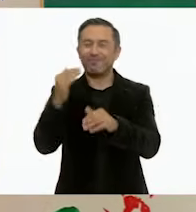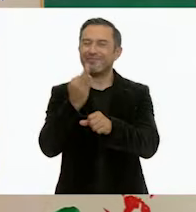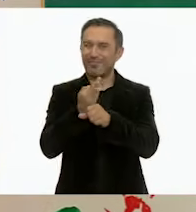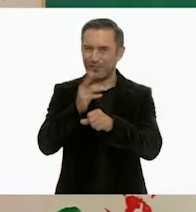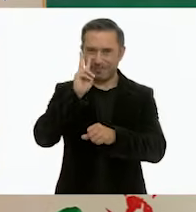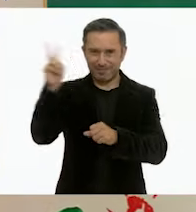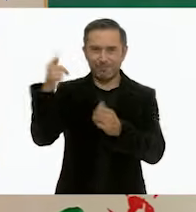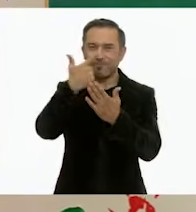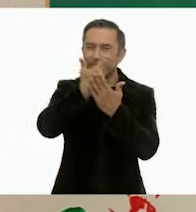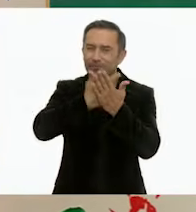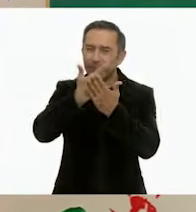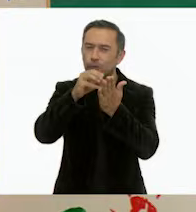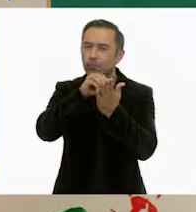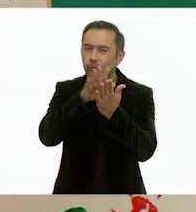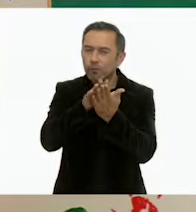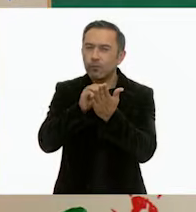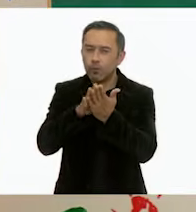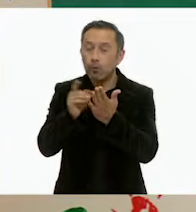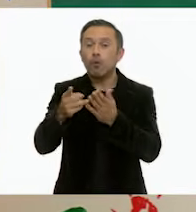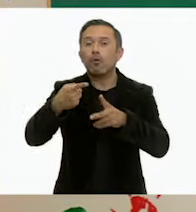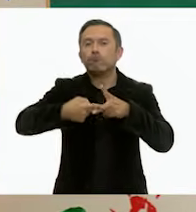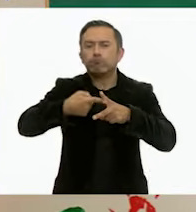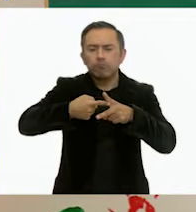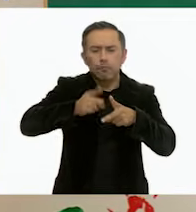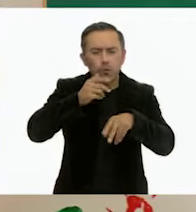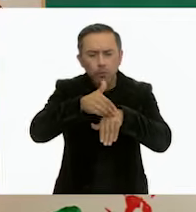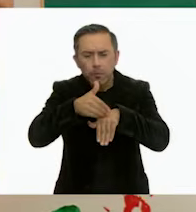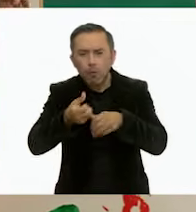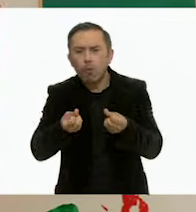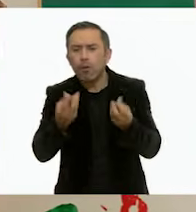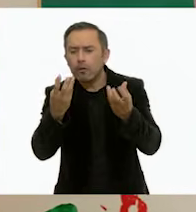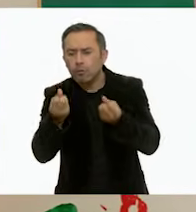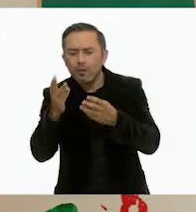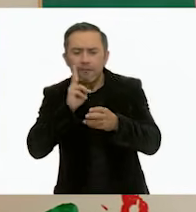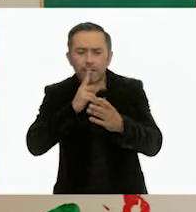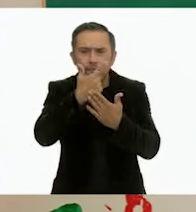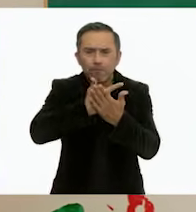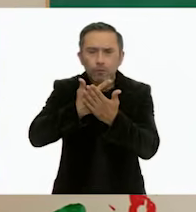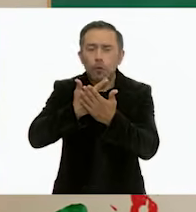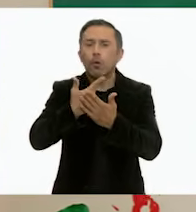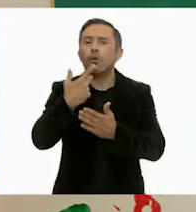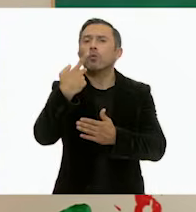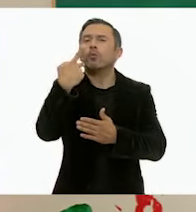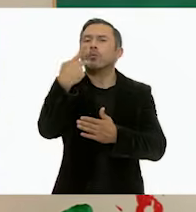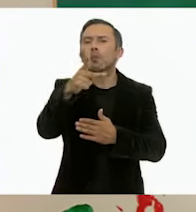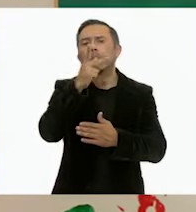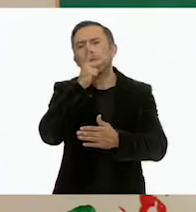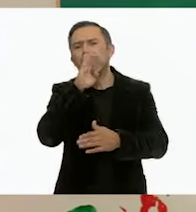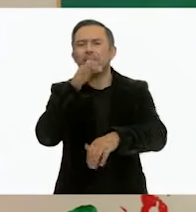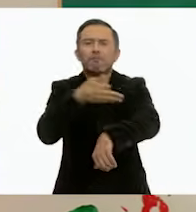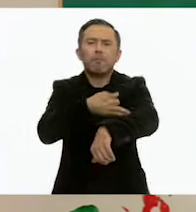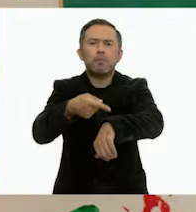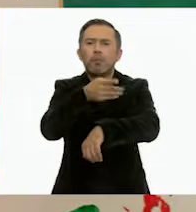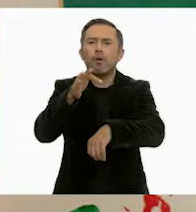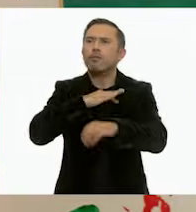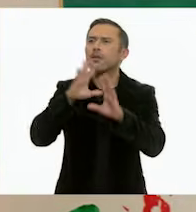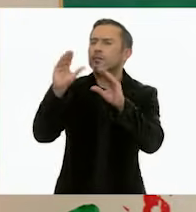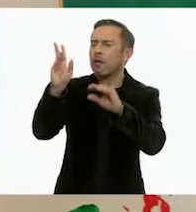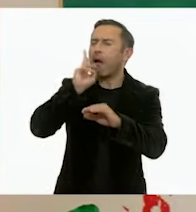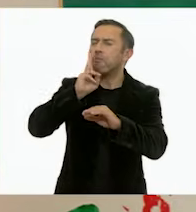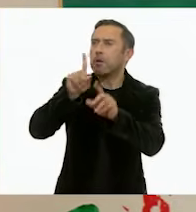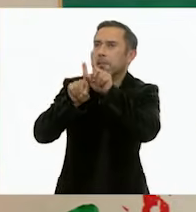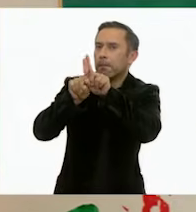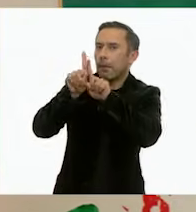estas mediciones y le enseñes a alguien de tu casa, de tu familia, para que ellos también aprendan a realizarlas y